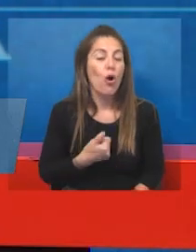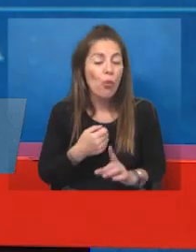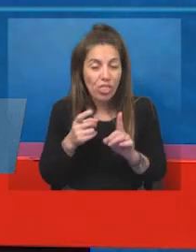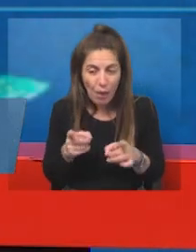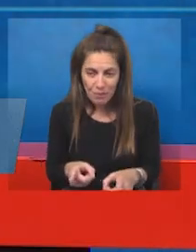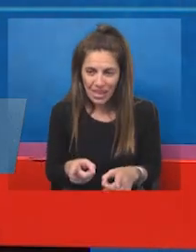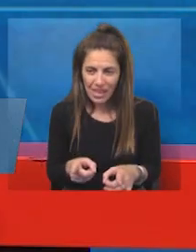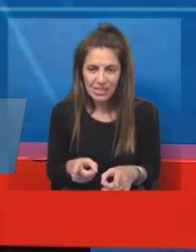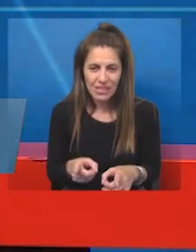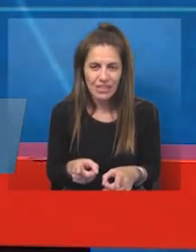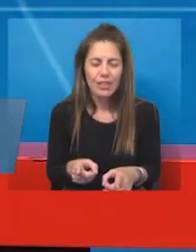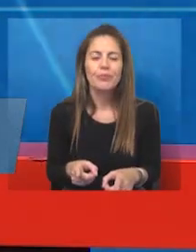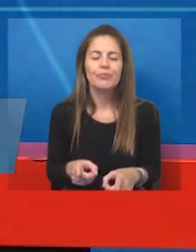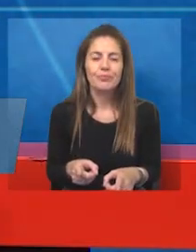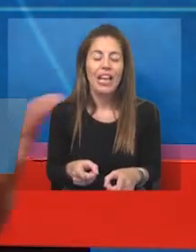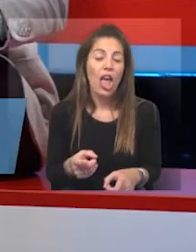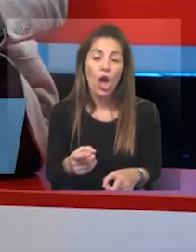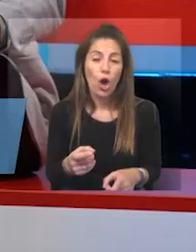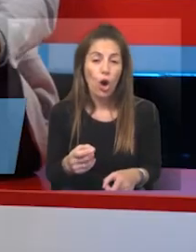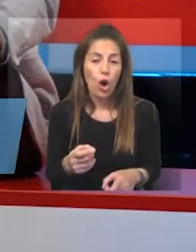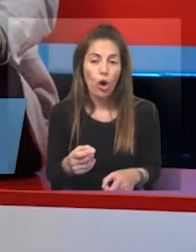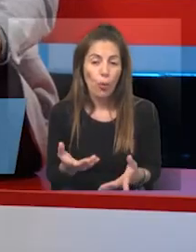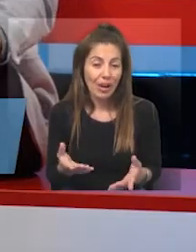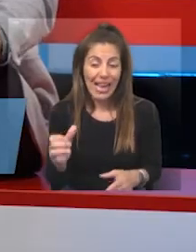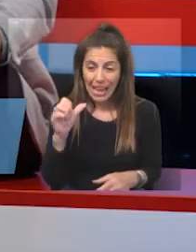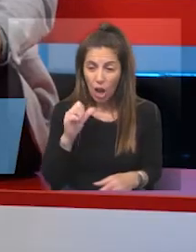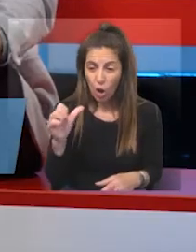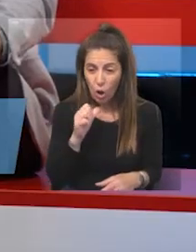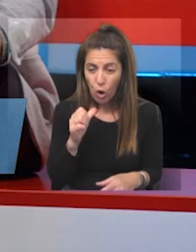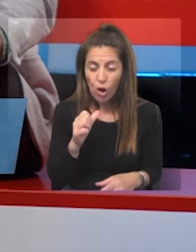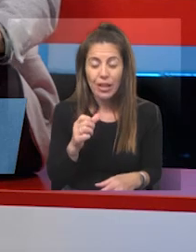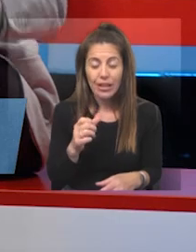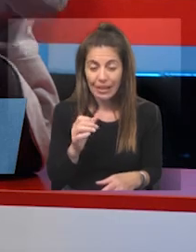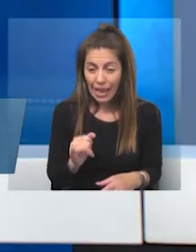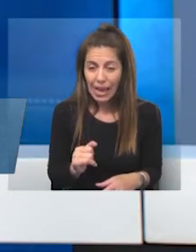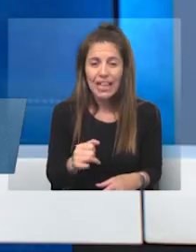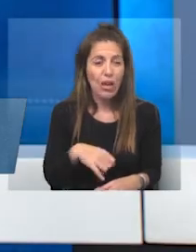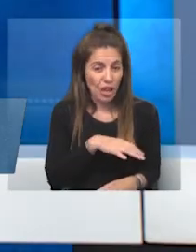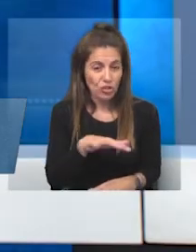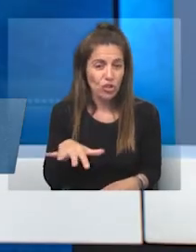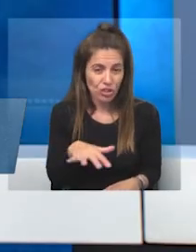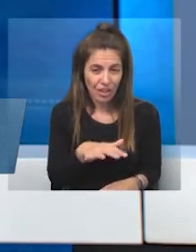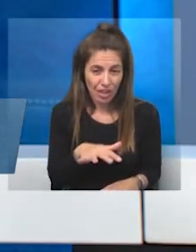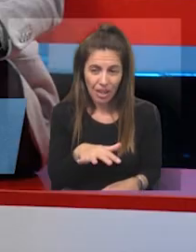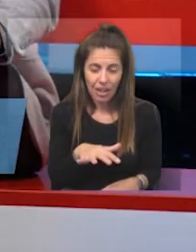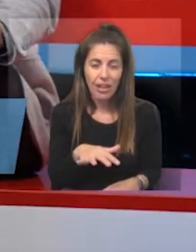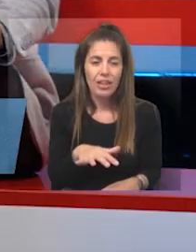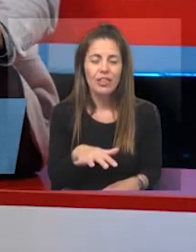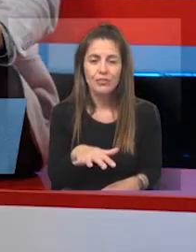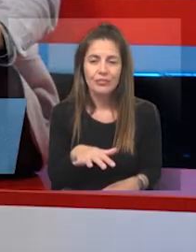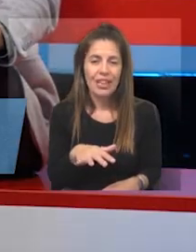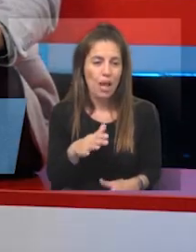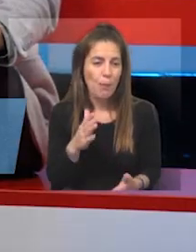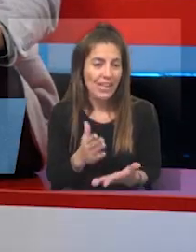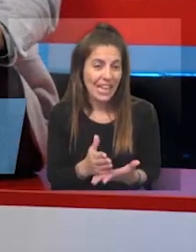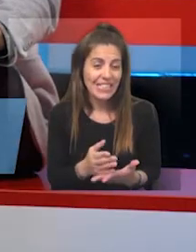también con con el consumo problemático de alcohol no eh estamos en una sociedad que criminaliza un